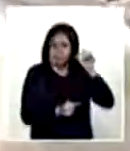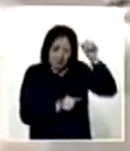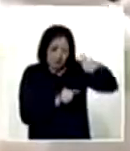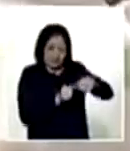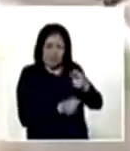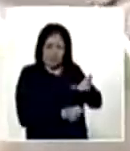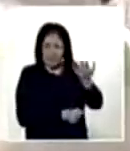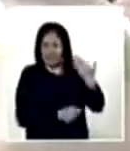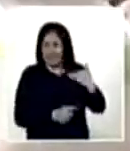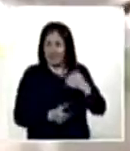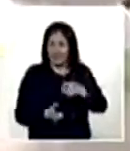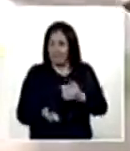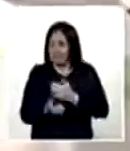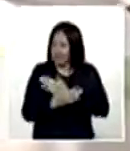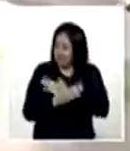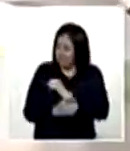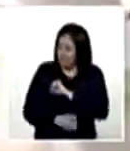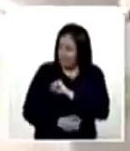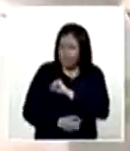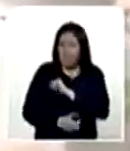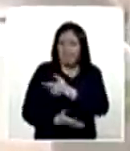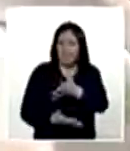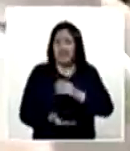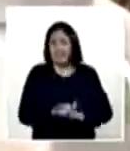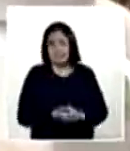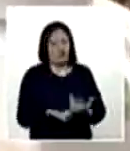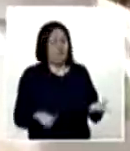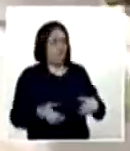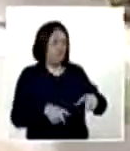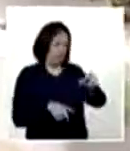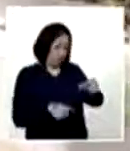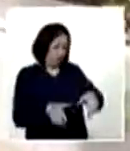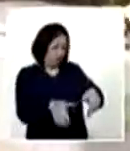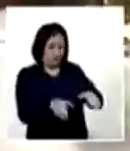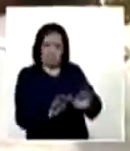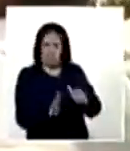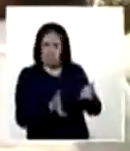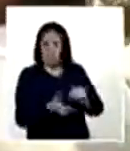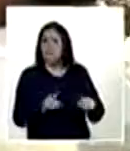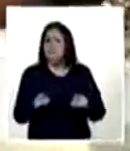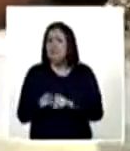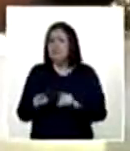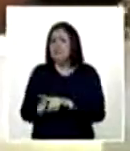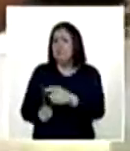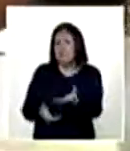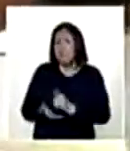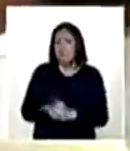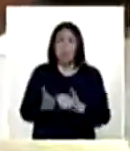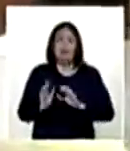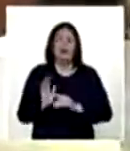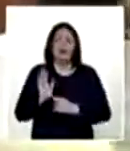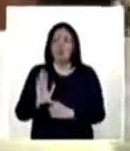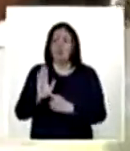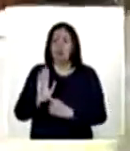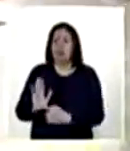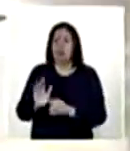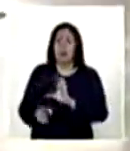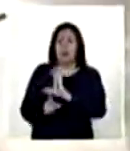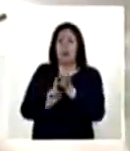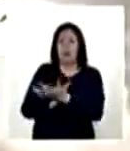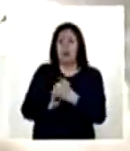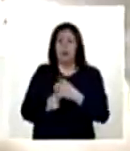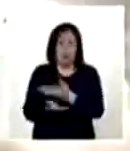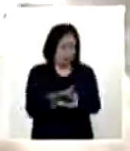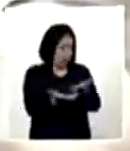así, ¿no? Digamos, el cariño que se tenía, exacto, por el difunto, y de expresar también parte de nuestra cultura. Mira, acá está retratado todo